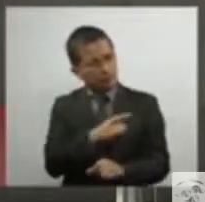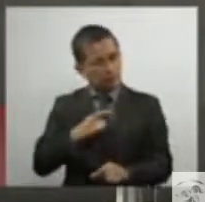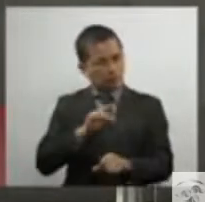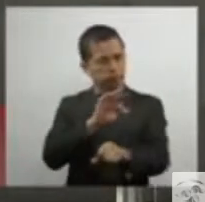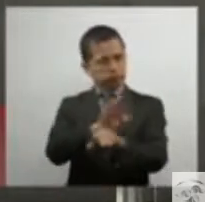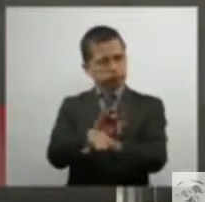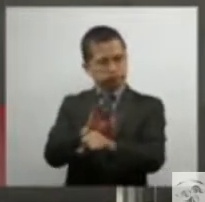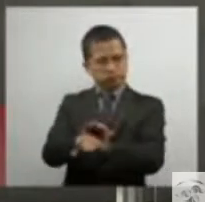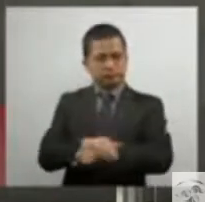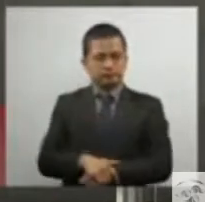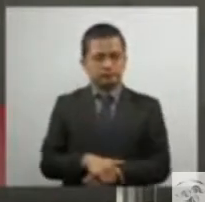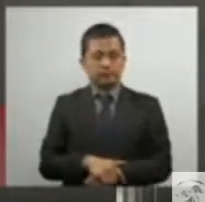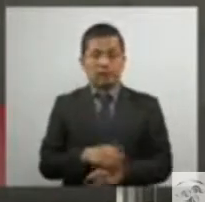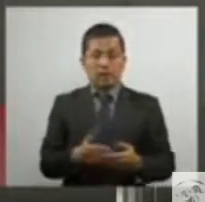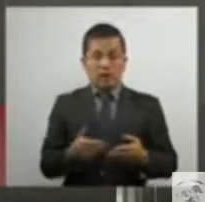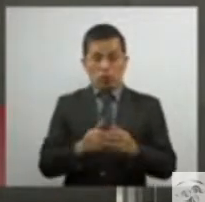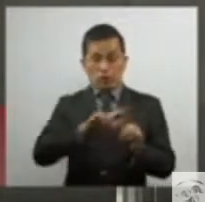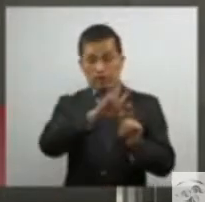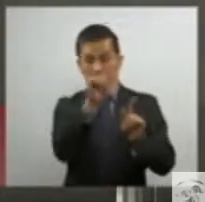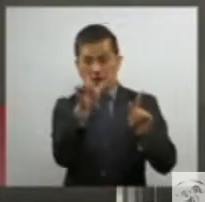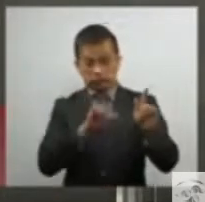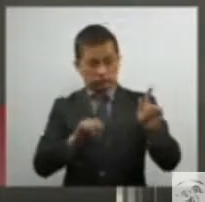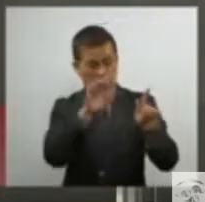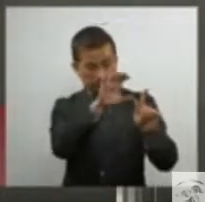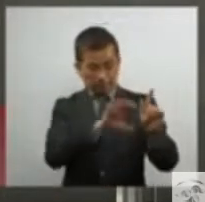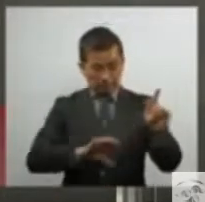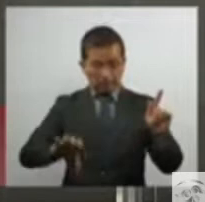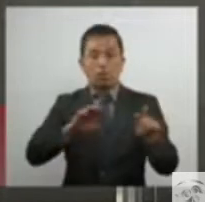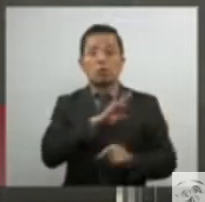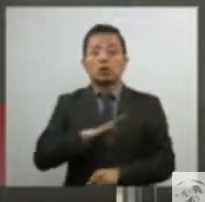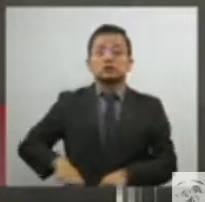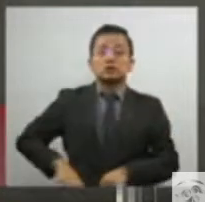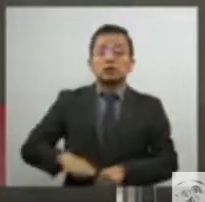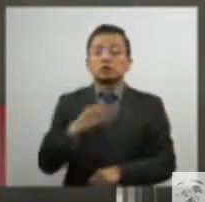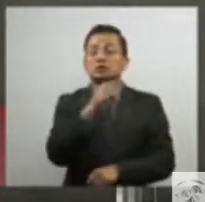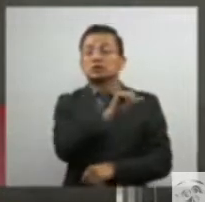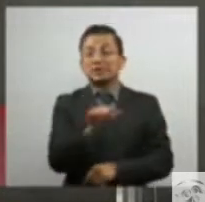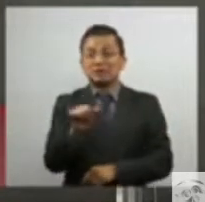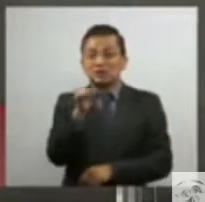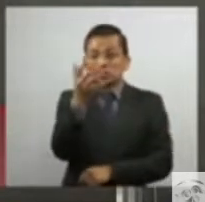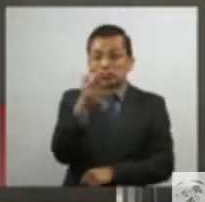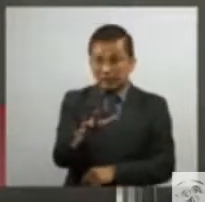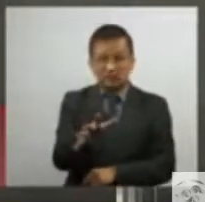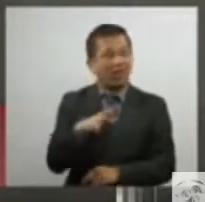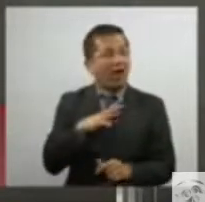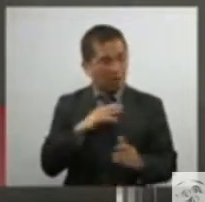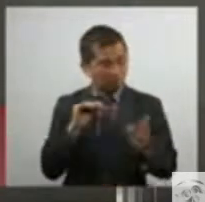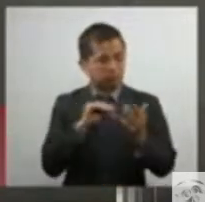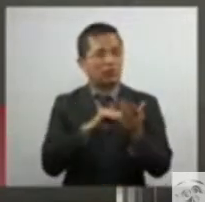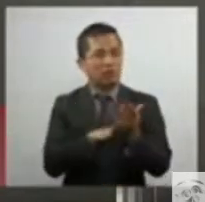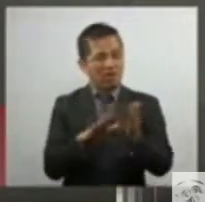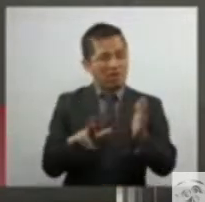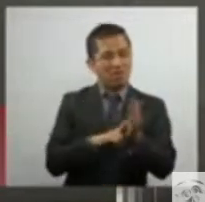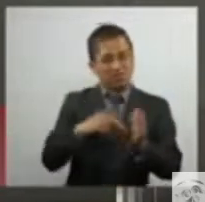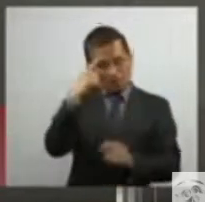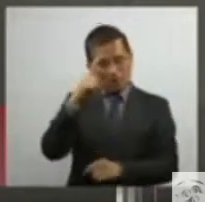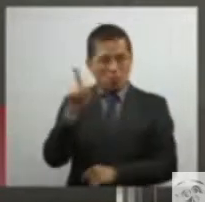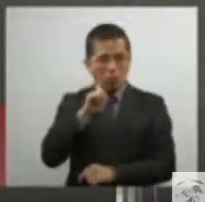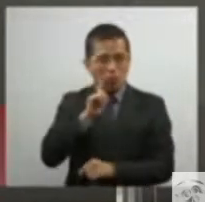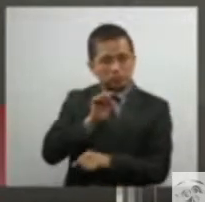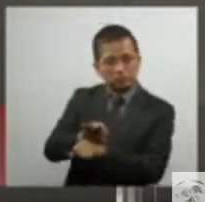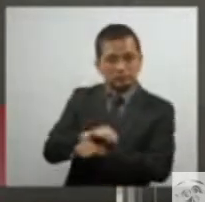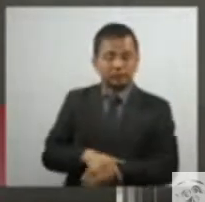tenemos 610 municipios con alerta de género vigente, 174 municipios se encuentran en proceso